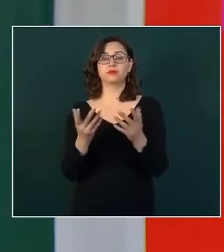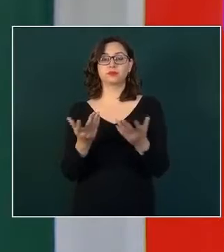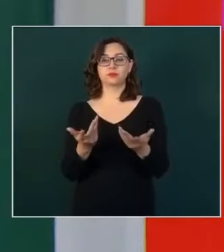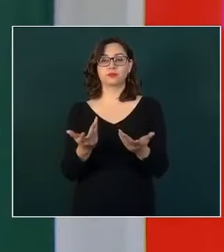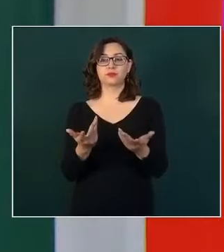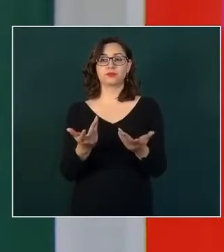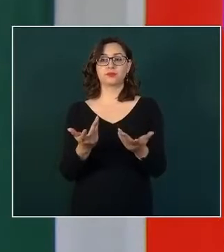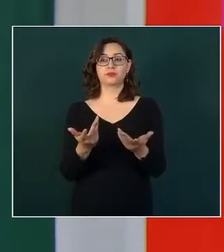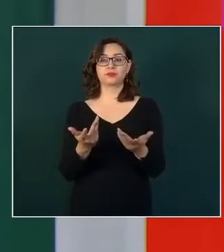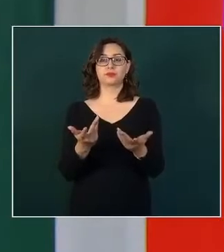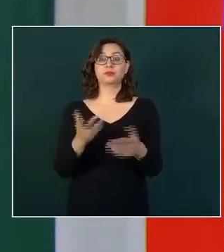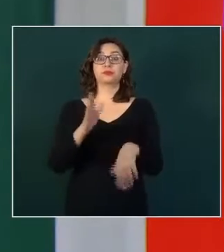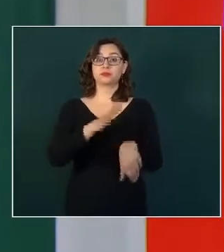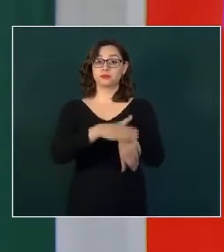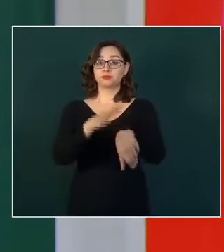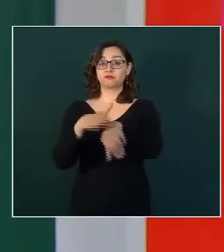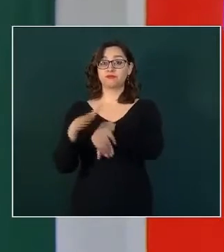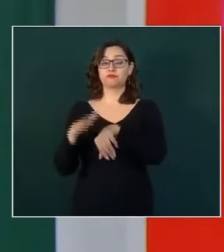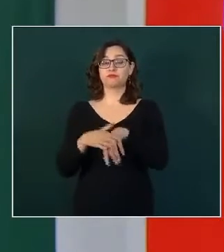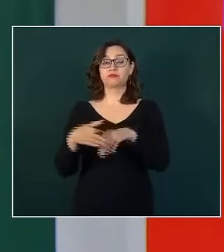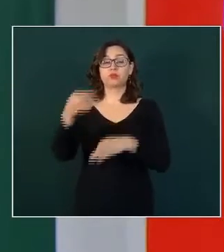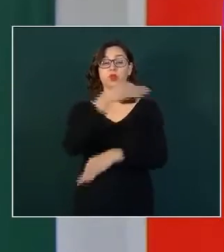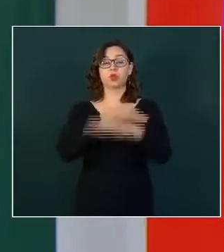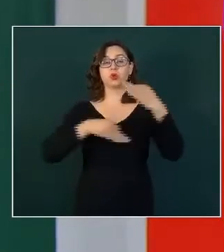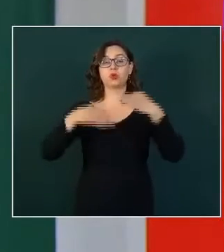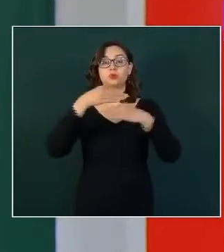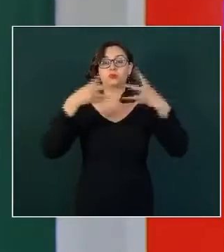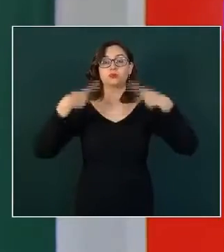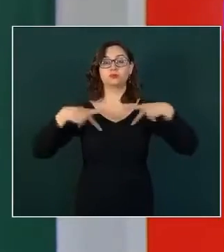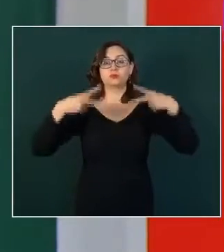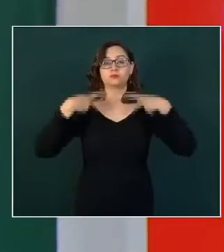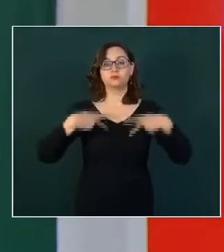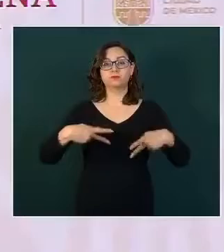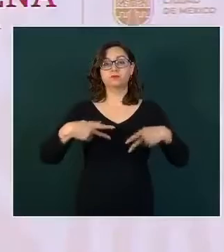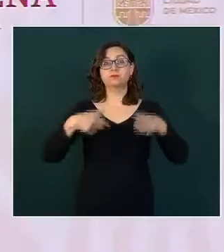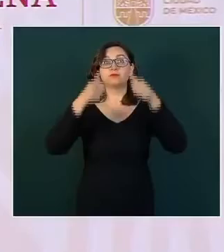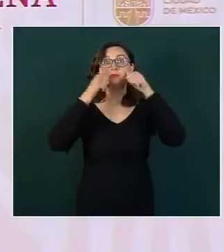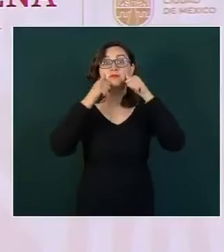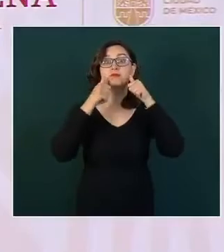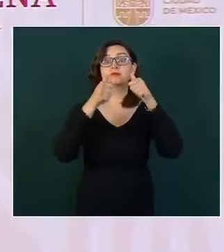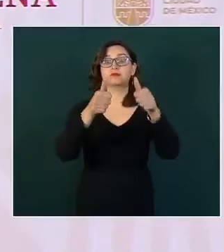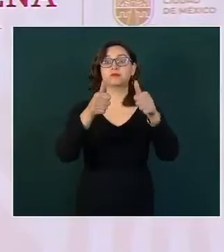que se oiga bien, que se oiga fuerte,